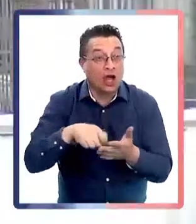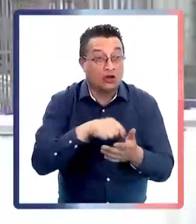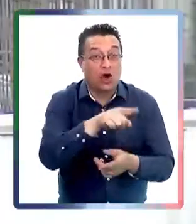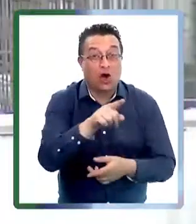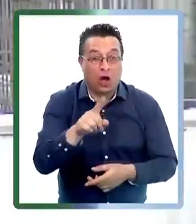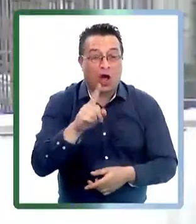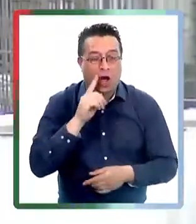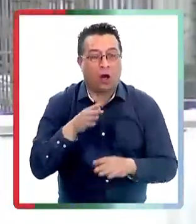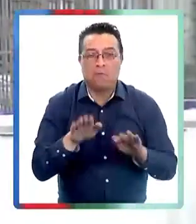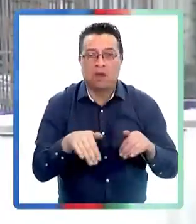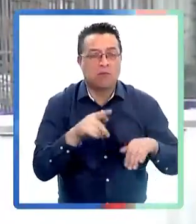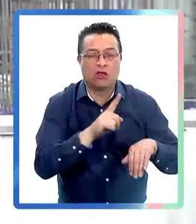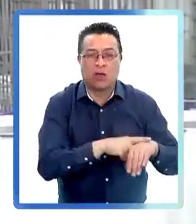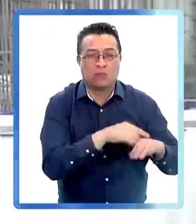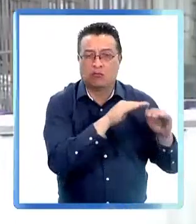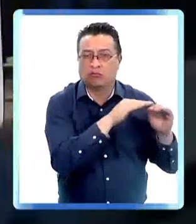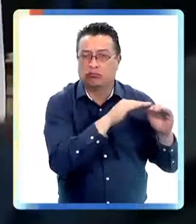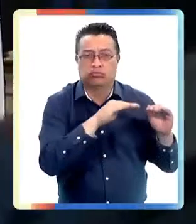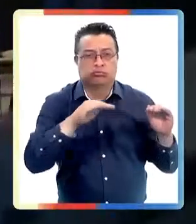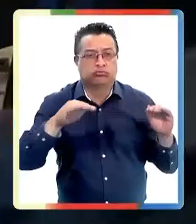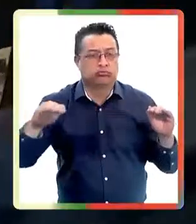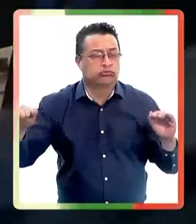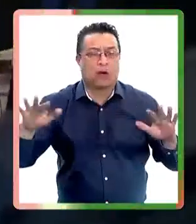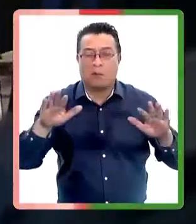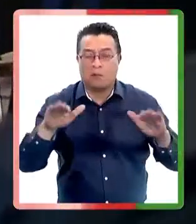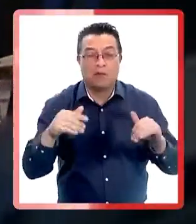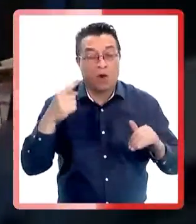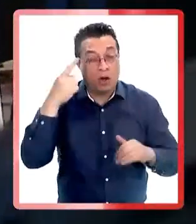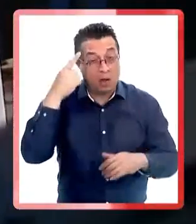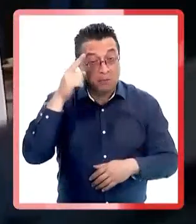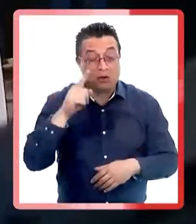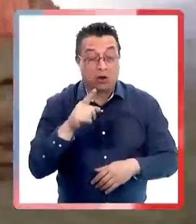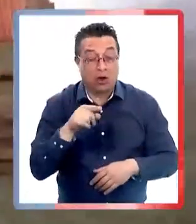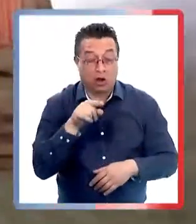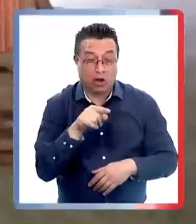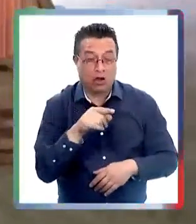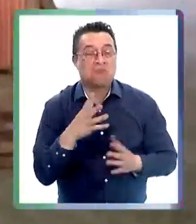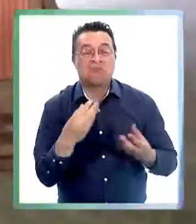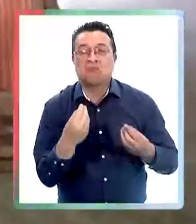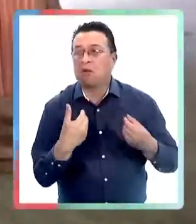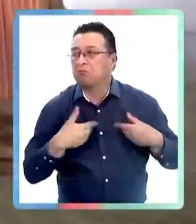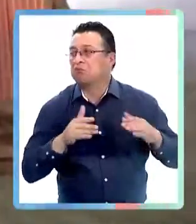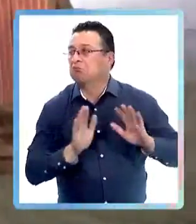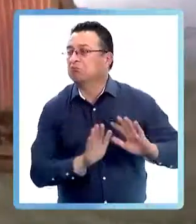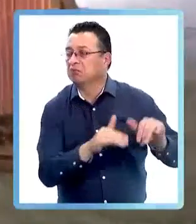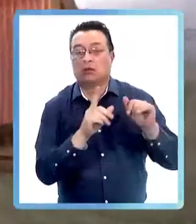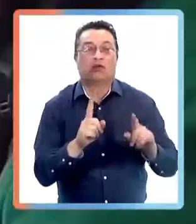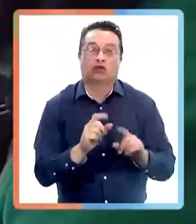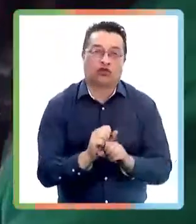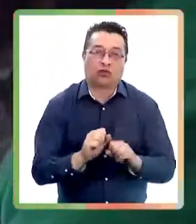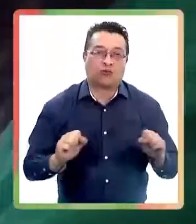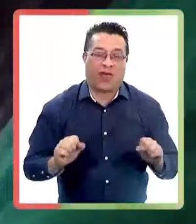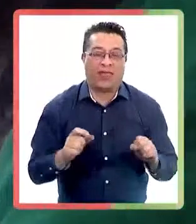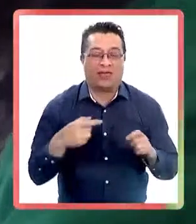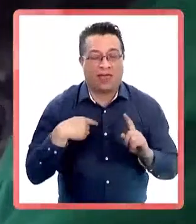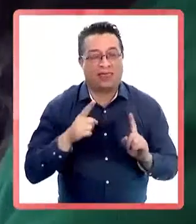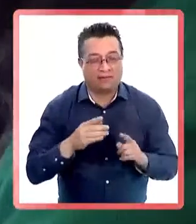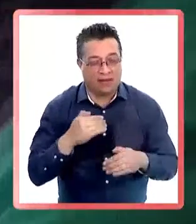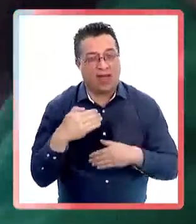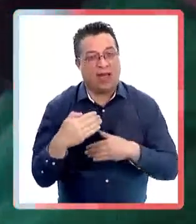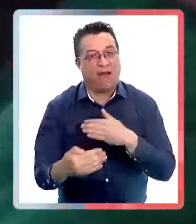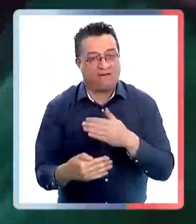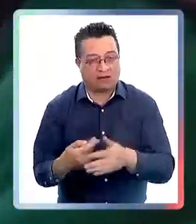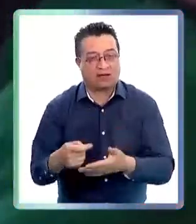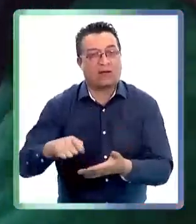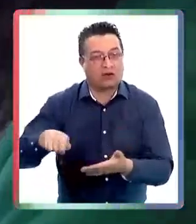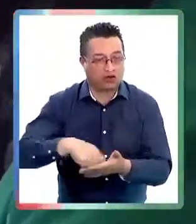mantenido estables en el tiempo, en los últimos años. Sin embargo, eso no nos tiene que dejar ni contentas ni satisfechas, digamos. Tenemos que avanzar en